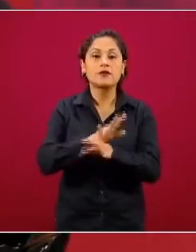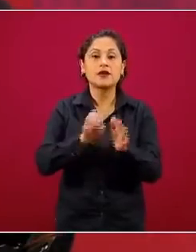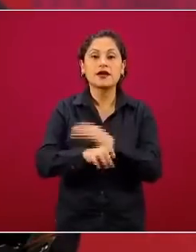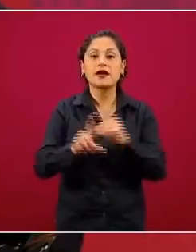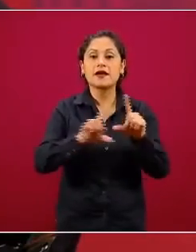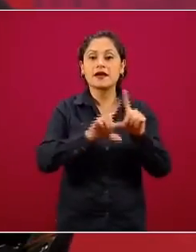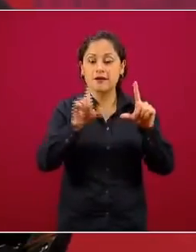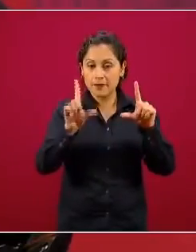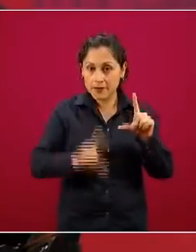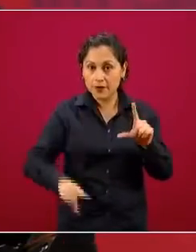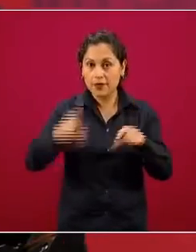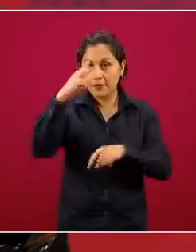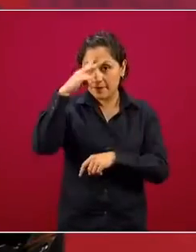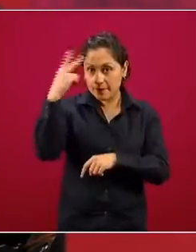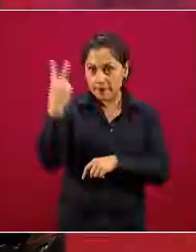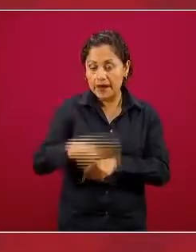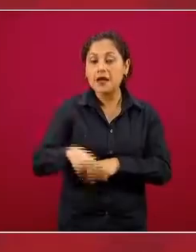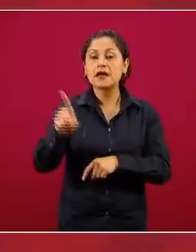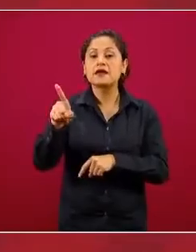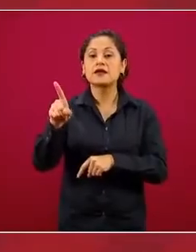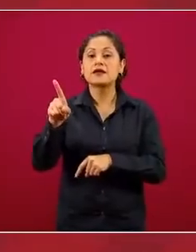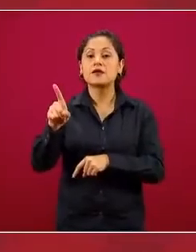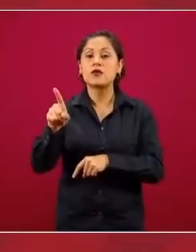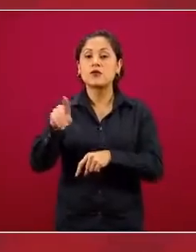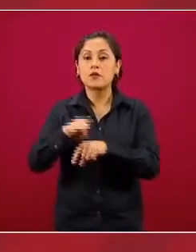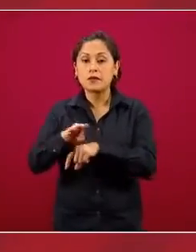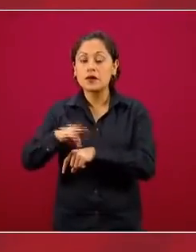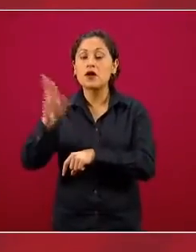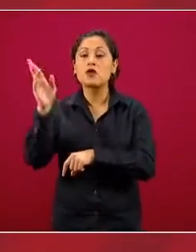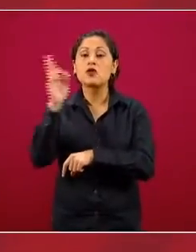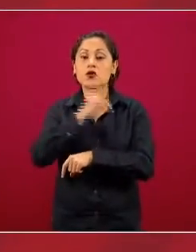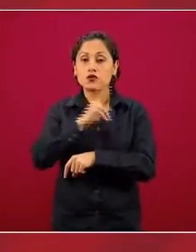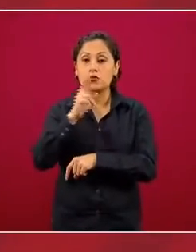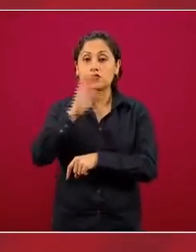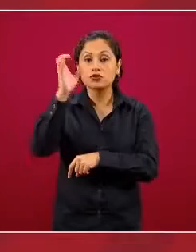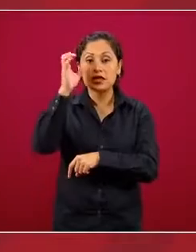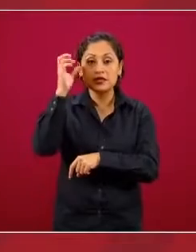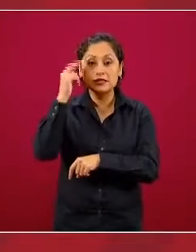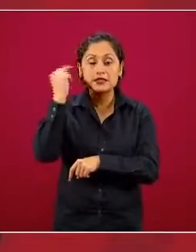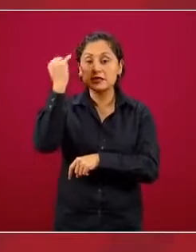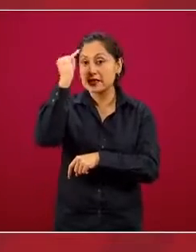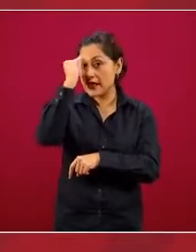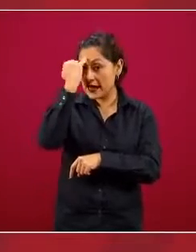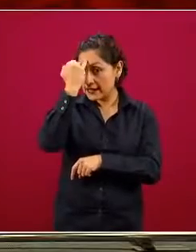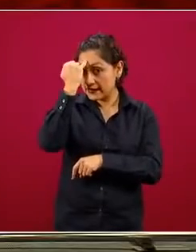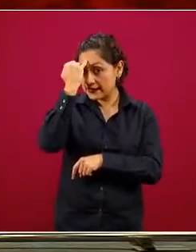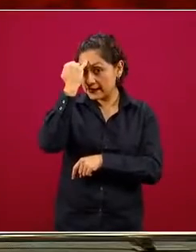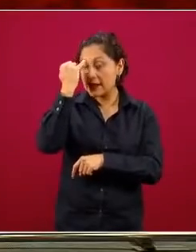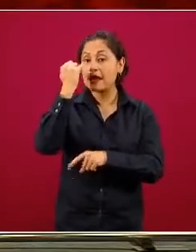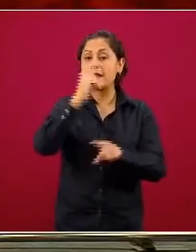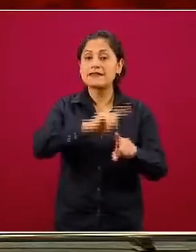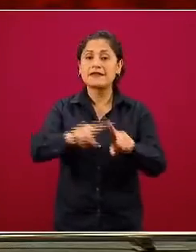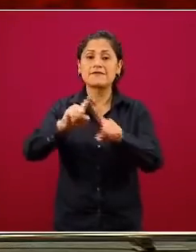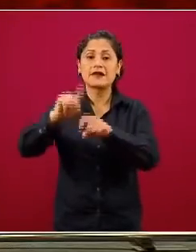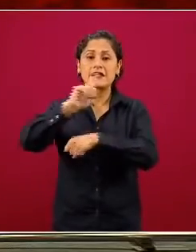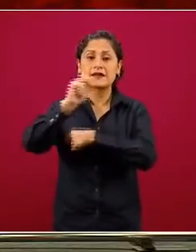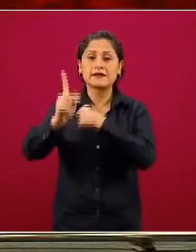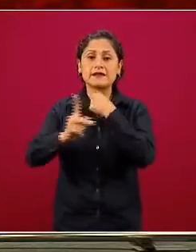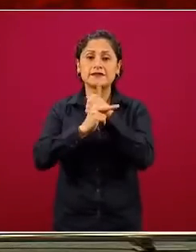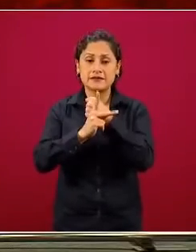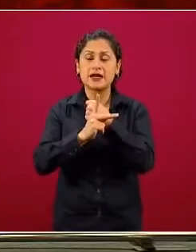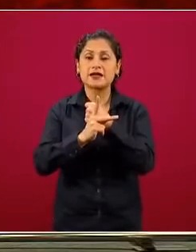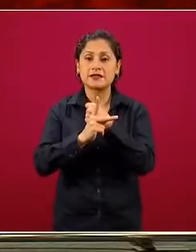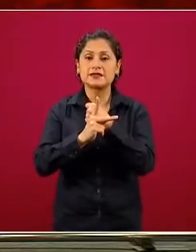Brasil, como Rusia, como China, es como si fueran, o la India, es como si fueran múltiples países en el sentido de